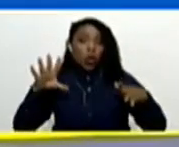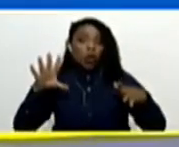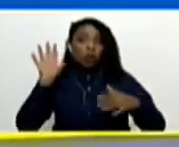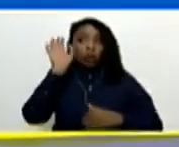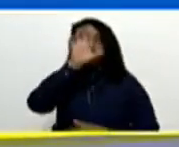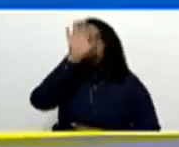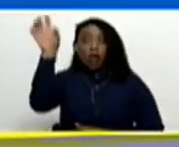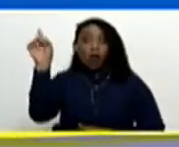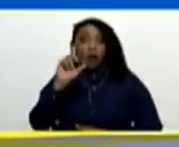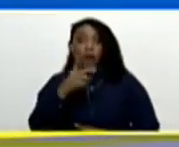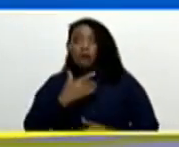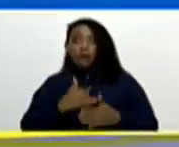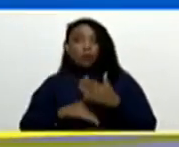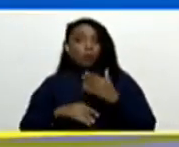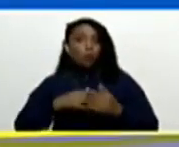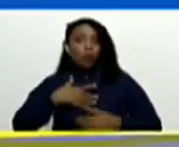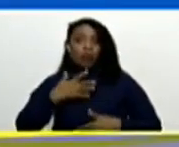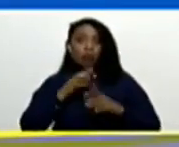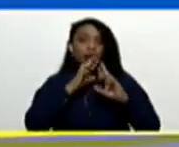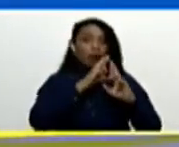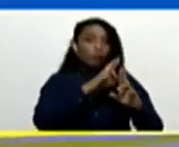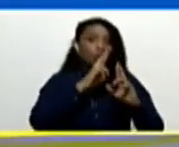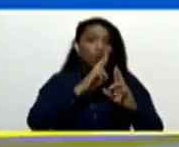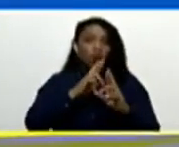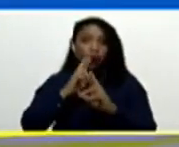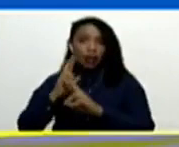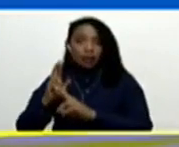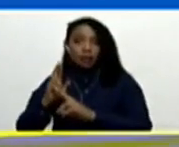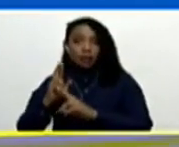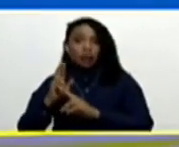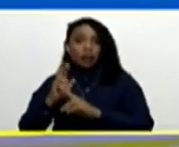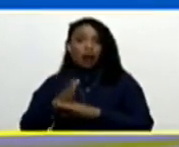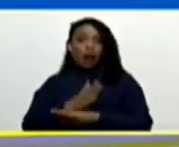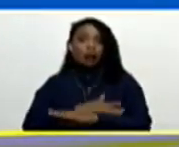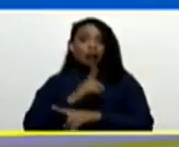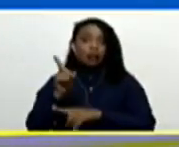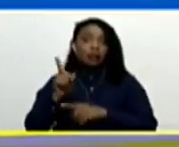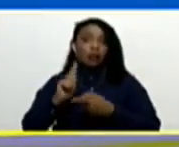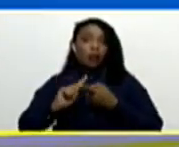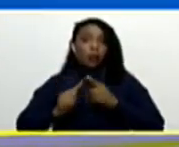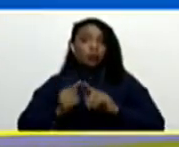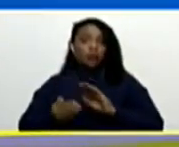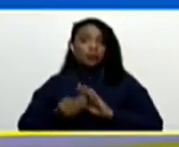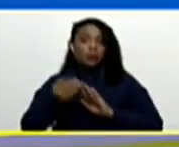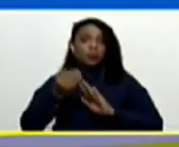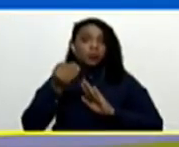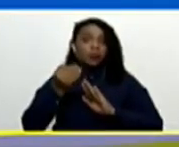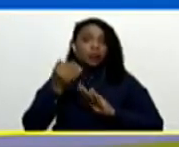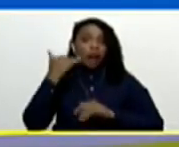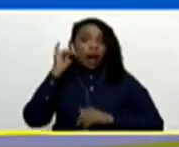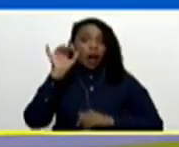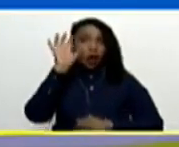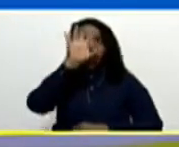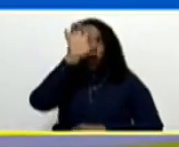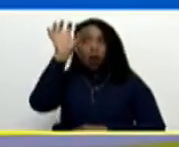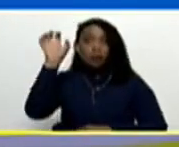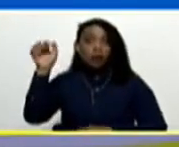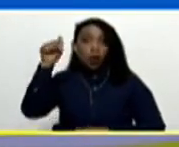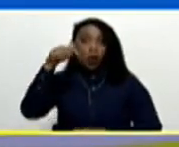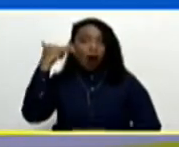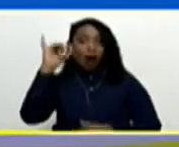países no vamos a poder responder ante semejante avance y ataque que se tiene en los países que hoy están en